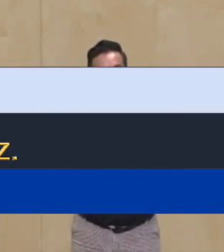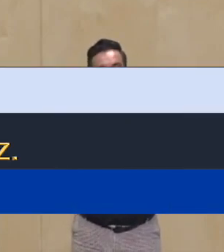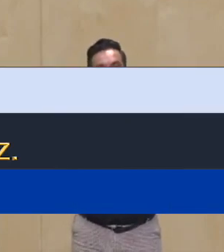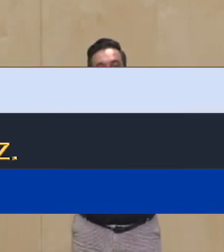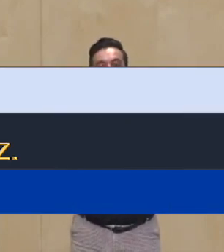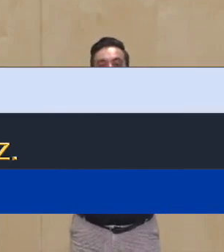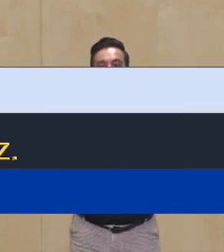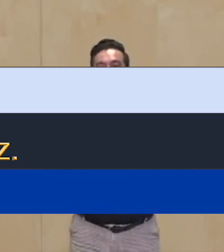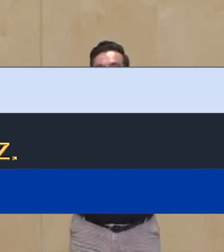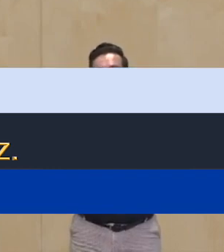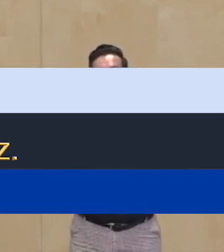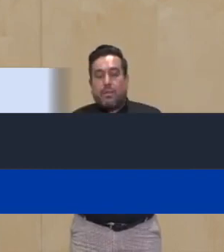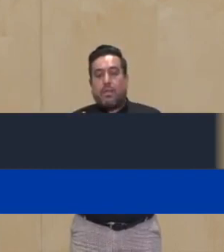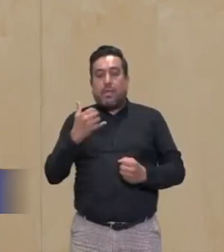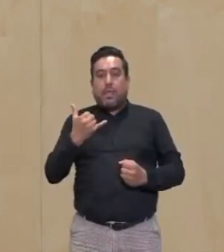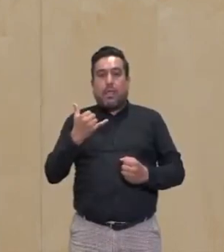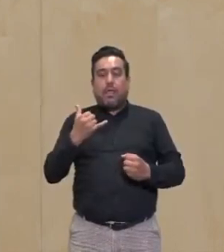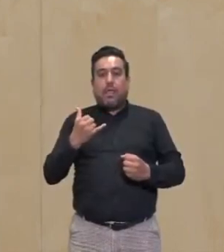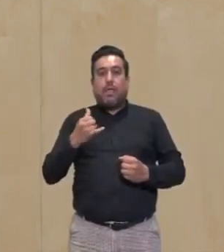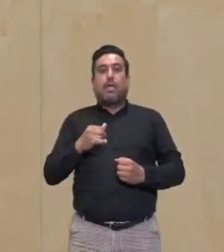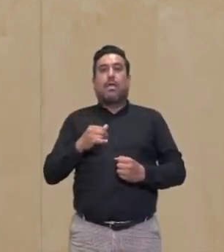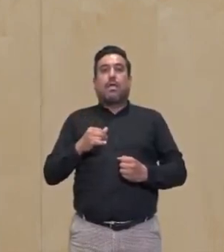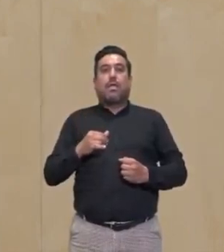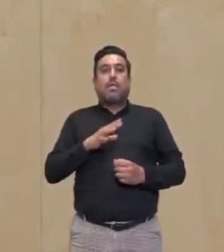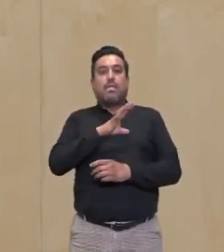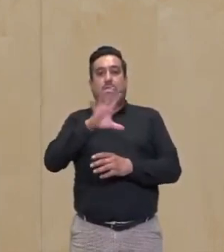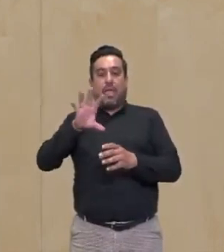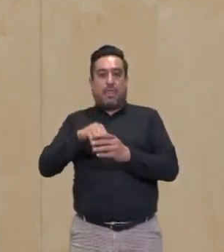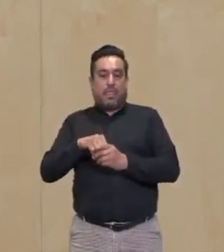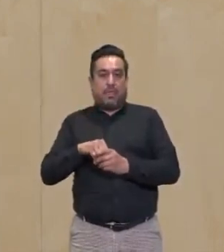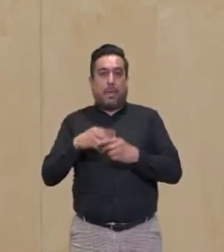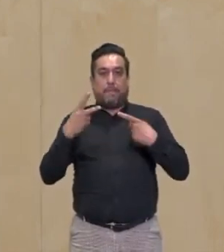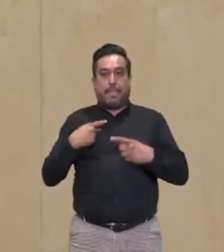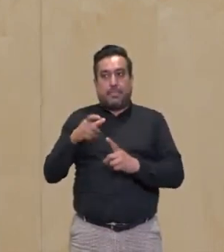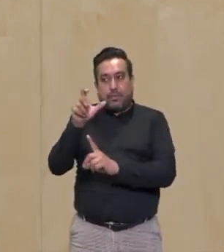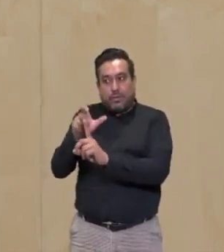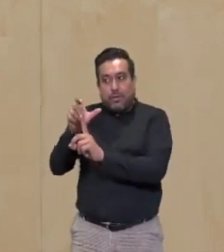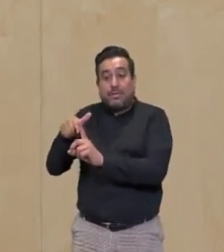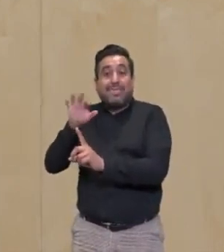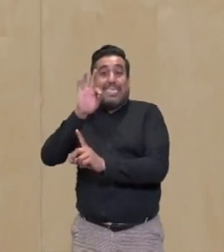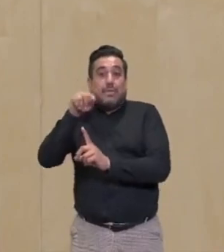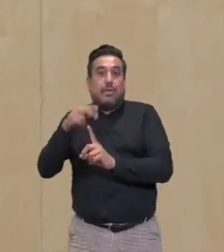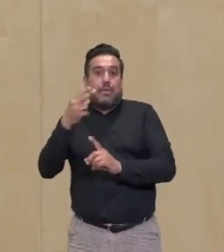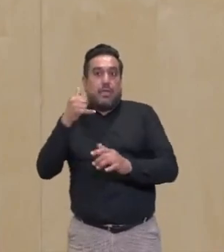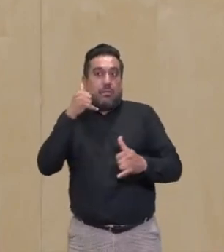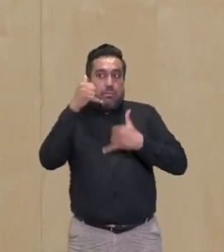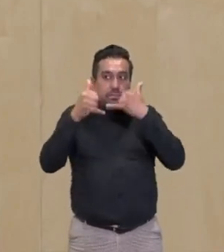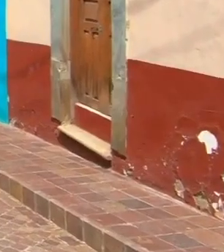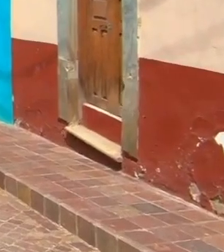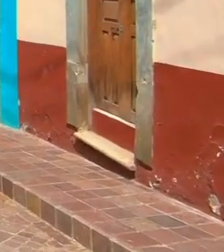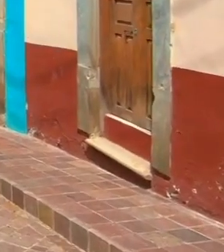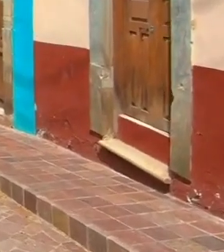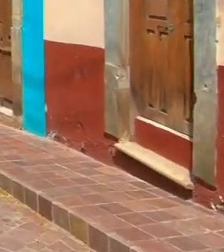vida, seguridad e integridad de las y los ciudadanos que verdaderamente afronten una emergencia al movilizar de